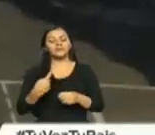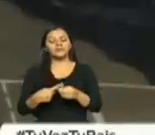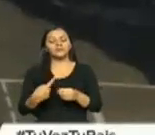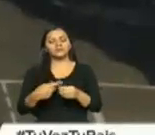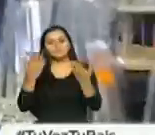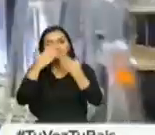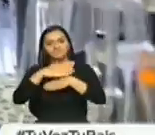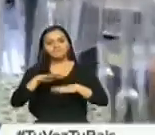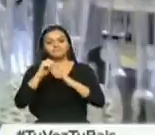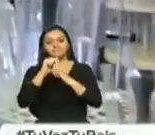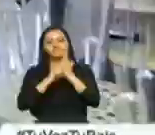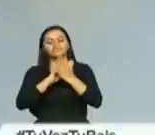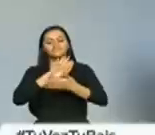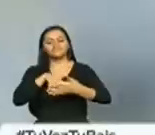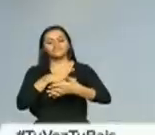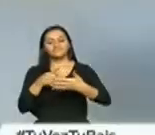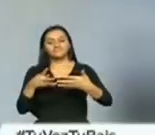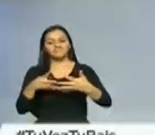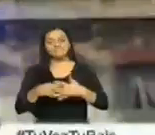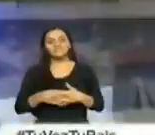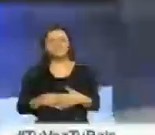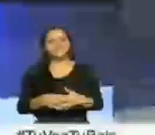Caterine Morejón, Noticiero Ciudadano.